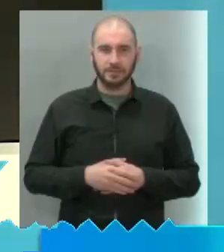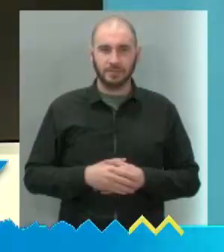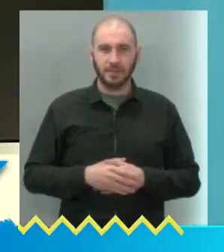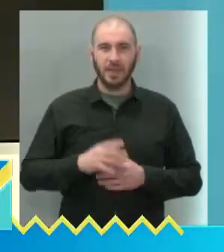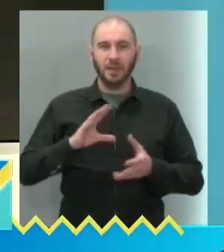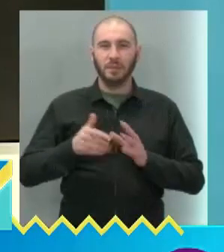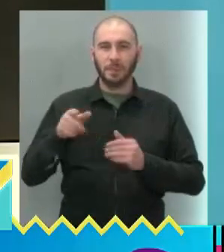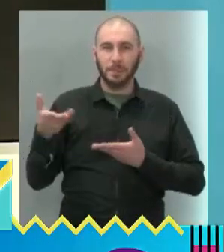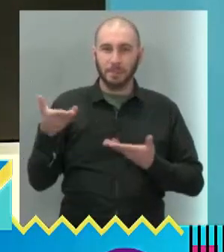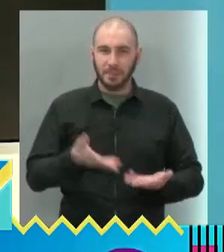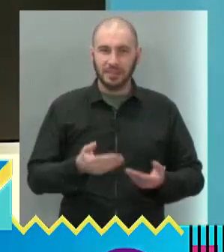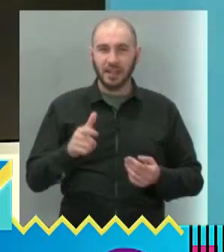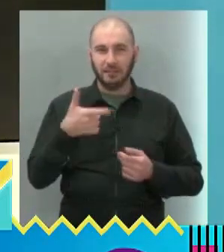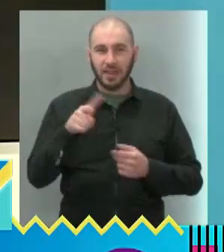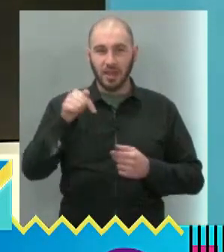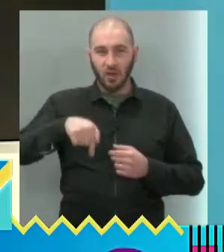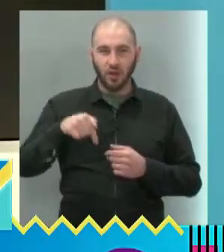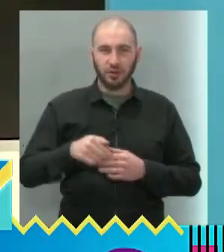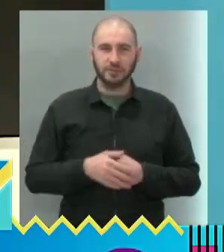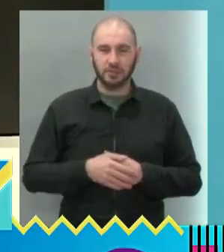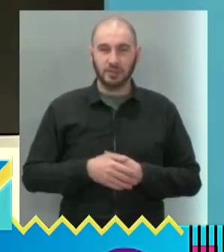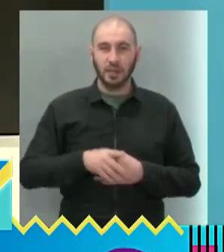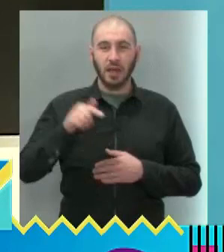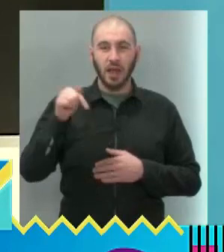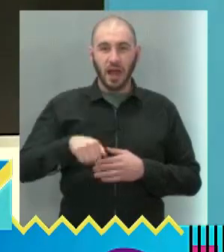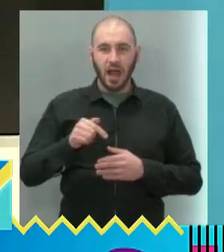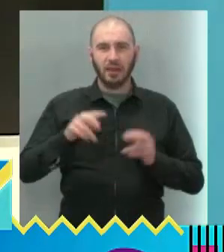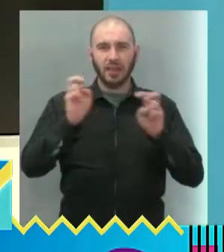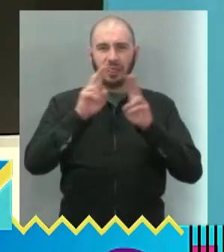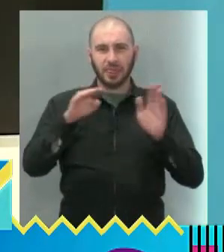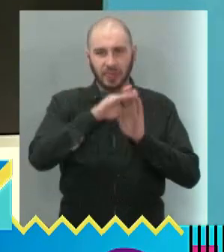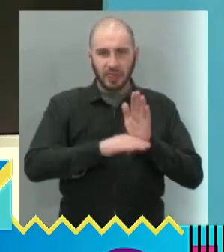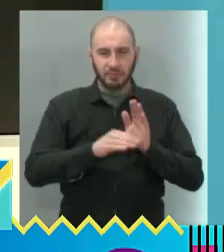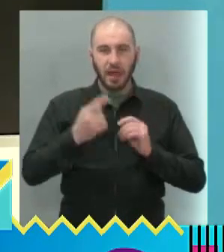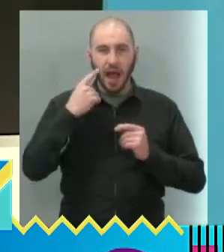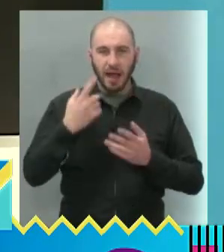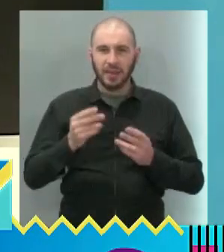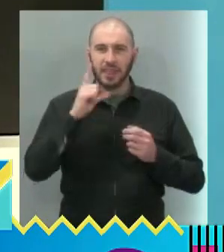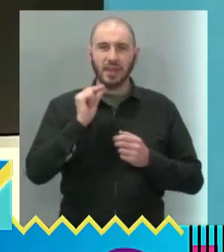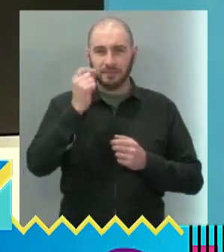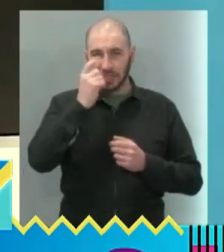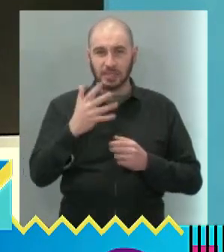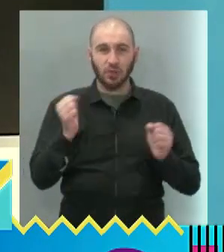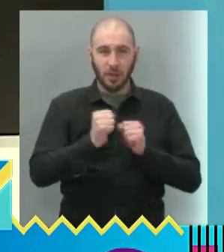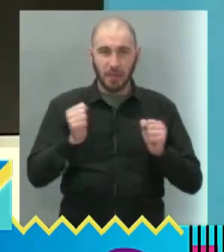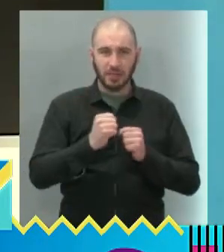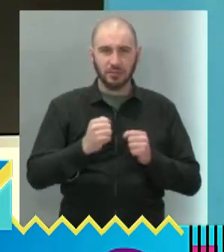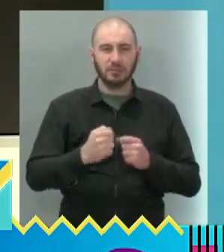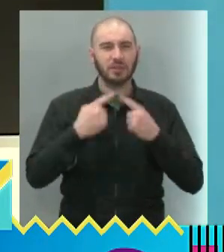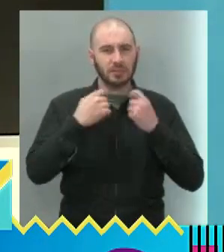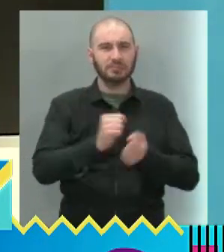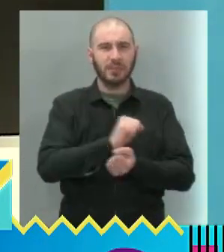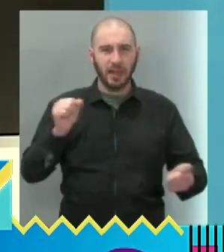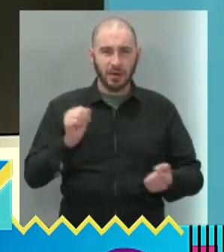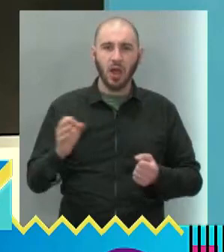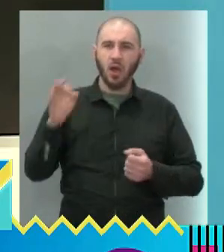De esa manera presentamos el clip del día de hoy y bueno, vamos a entrar en tema y en eje y en cuestión a ver si ese 25 de mayo realmente fue un grito de